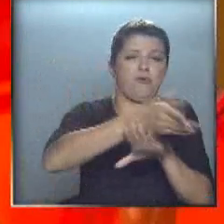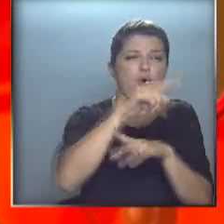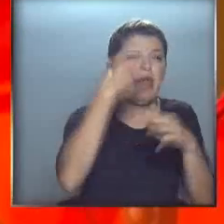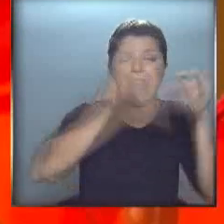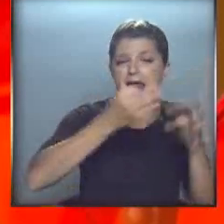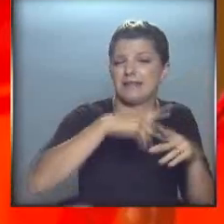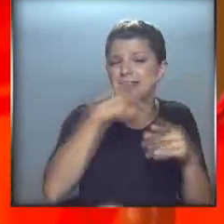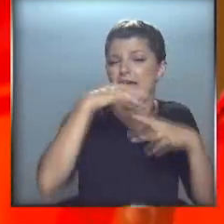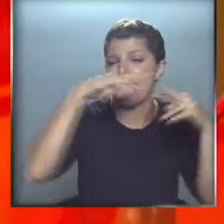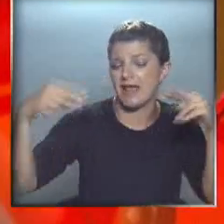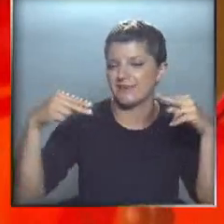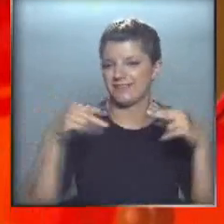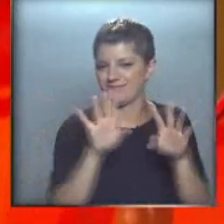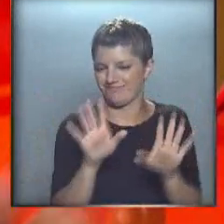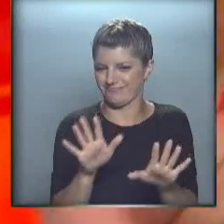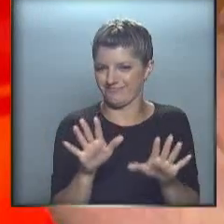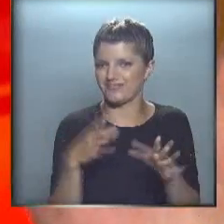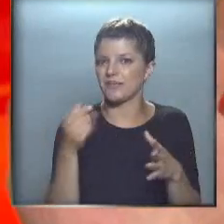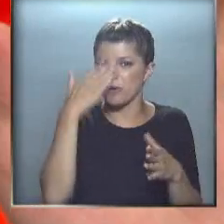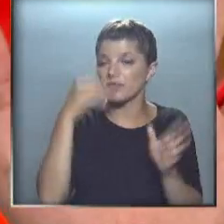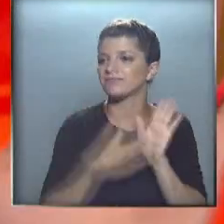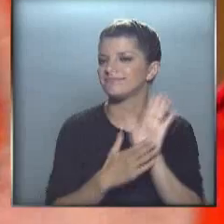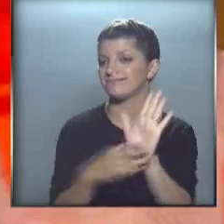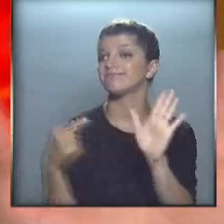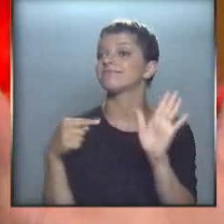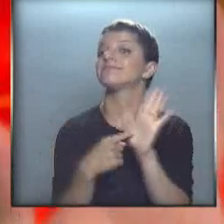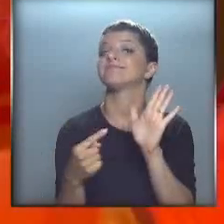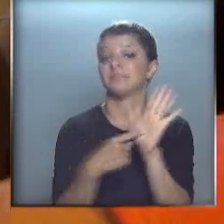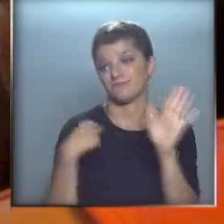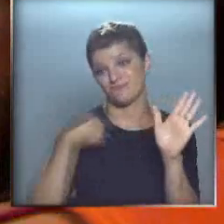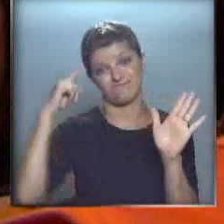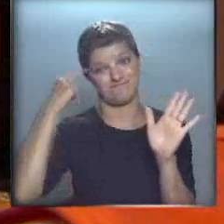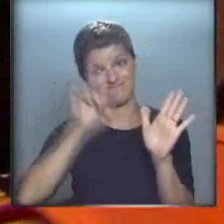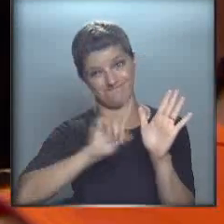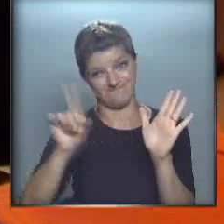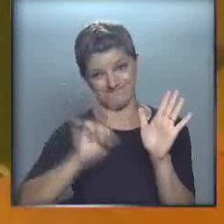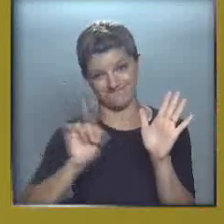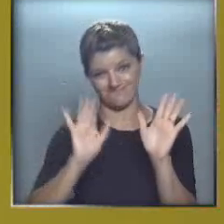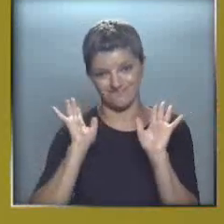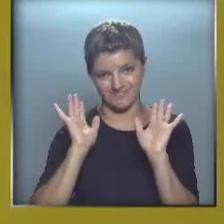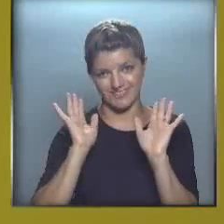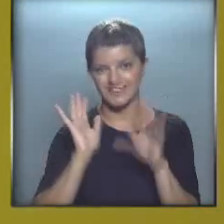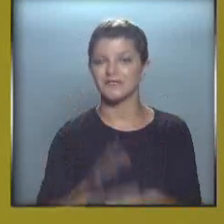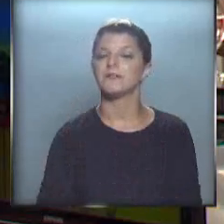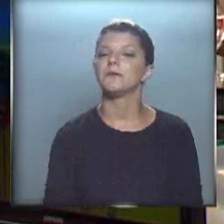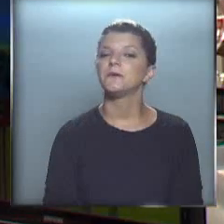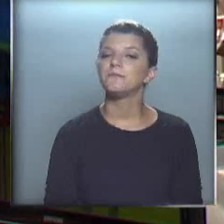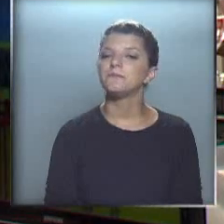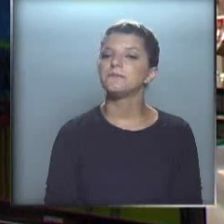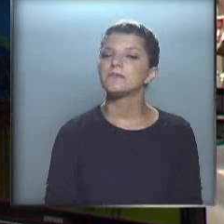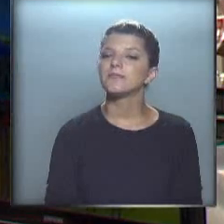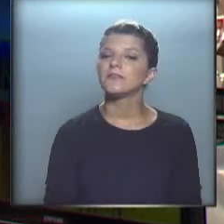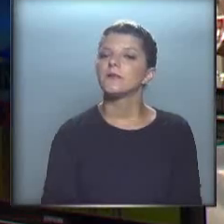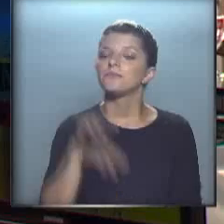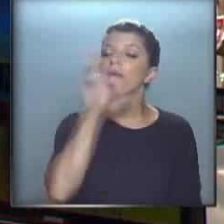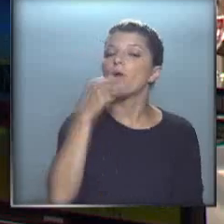ADN. Claro. Y cuando me dieron los resultados dije, ¿vieron? No estaba loco. Fue instantáneo que